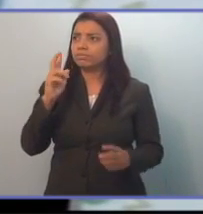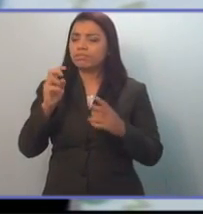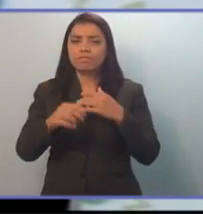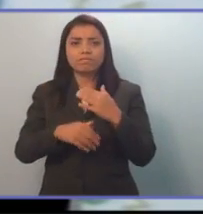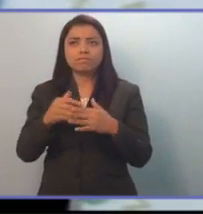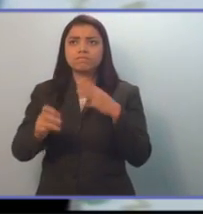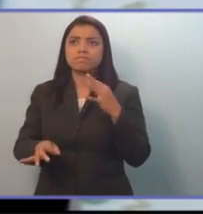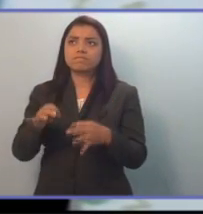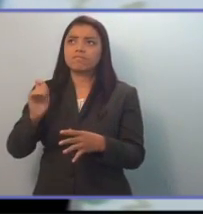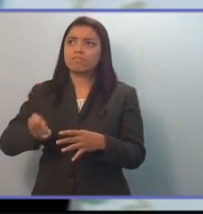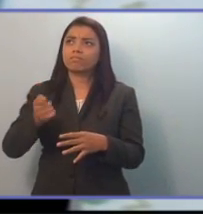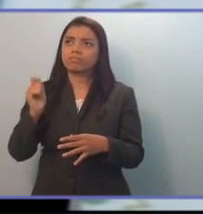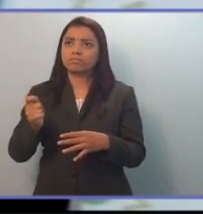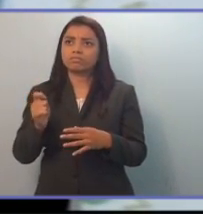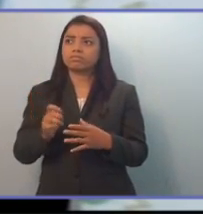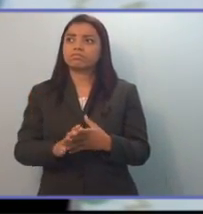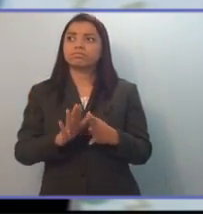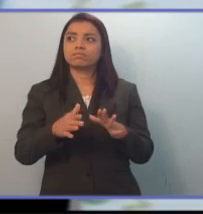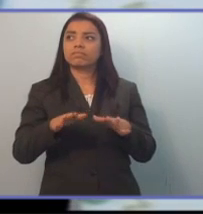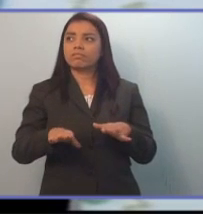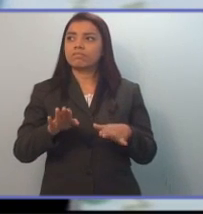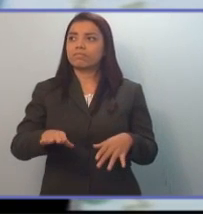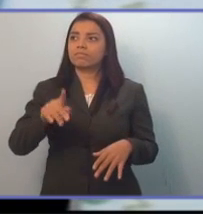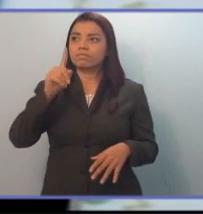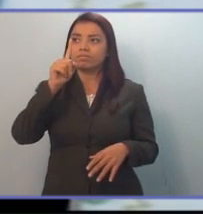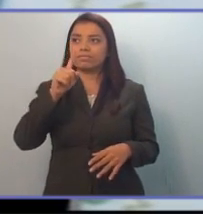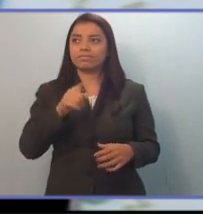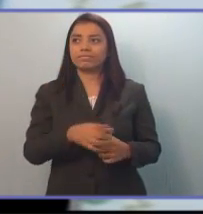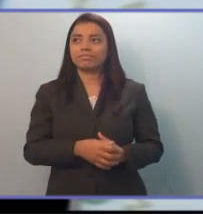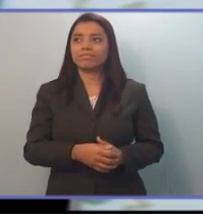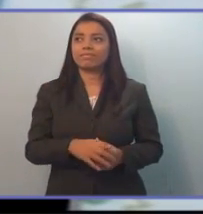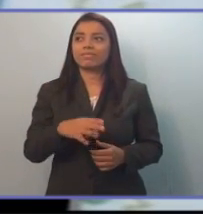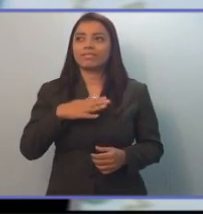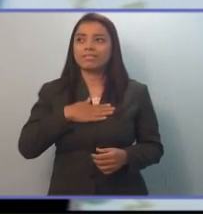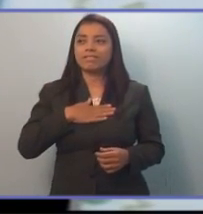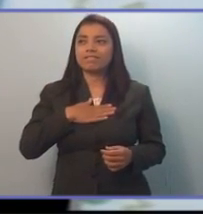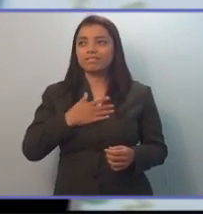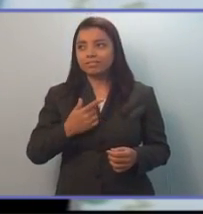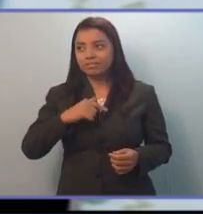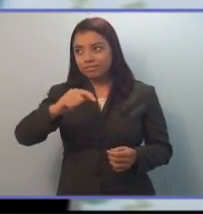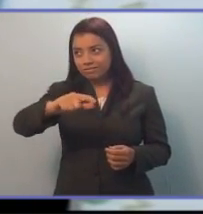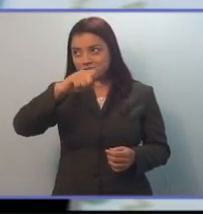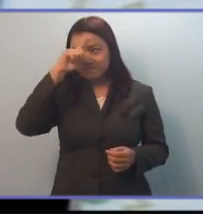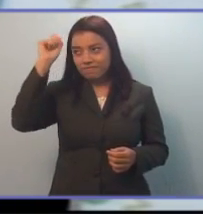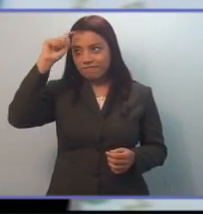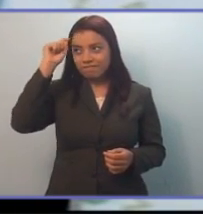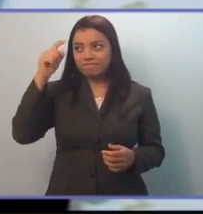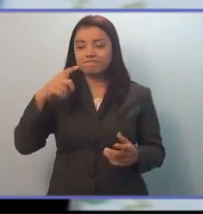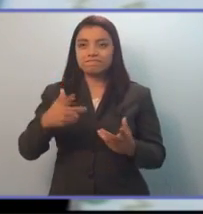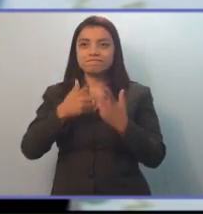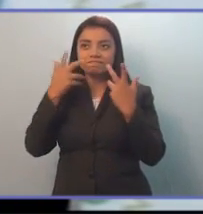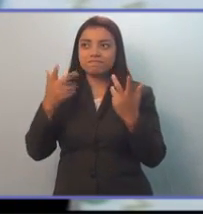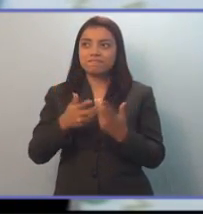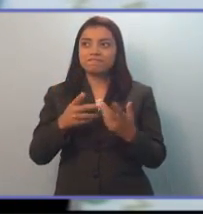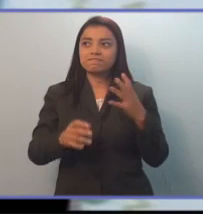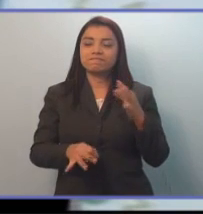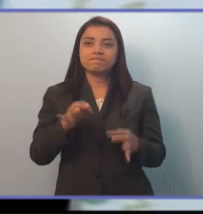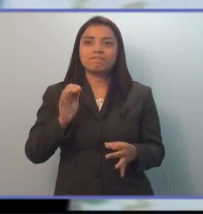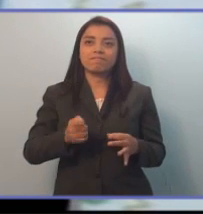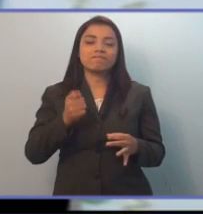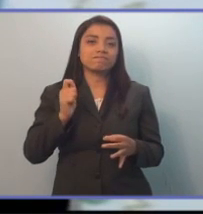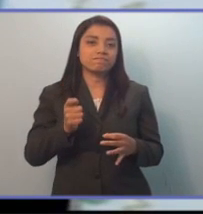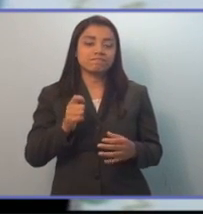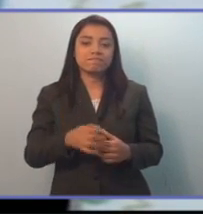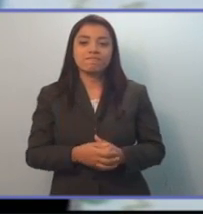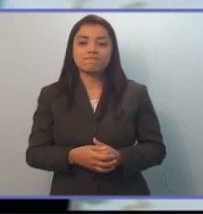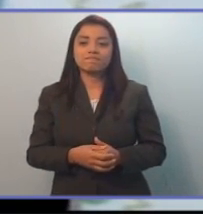judicial, y gracias a Dios, como le digo, a mi trabajo, porque investigación judicial lo que hace es, una vez que recibe la